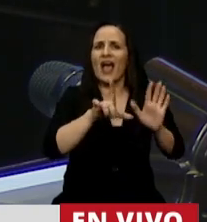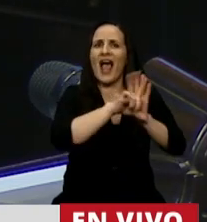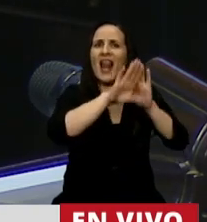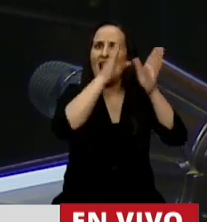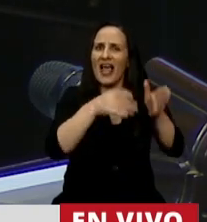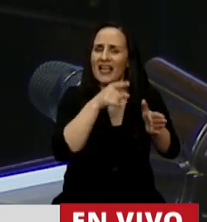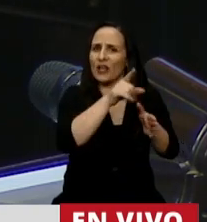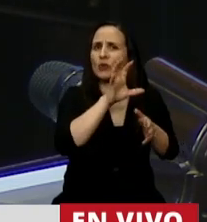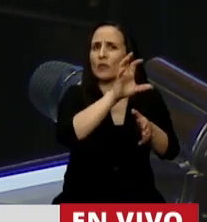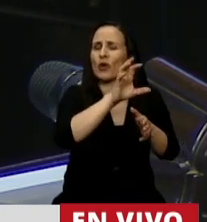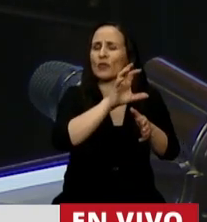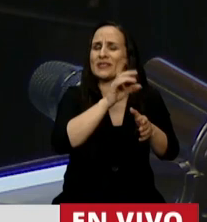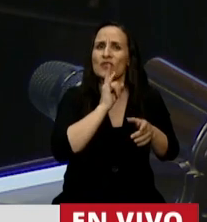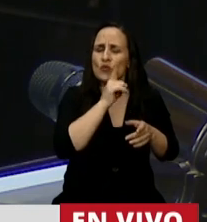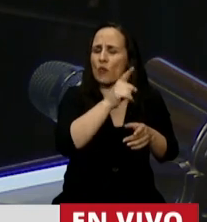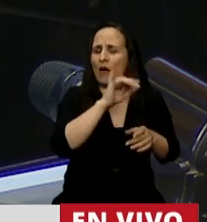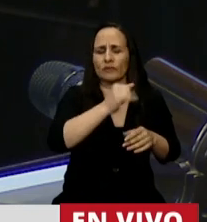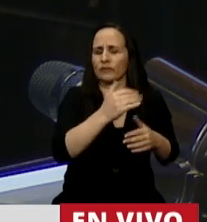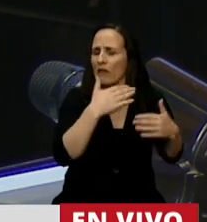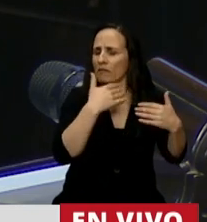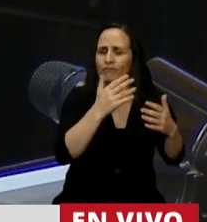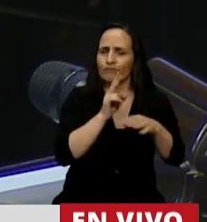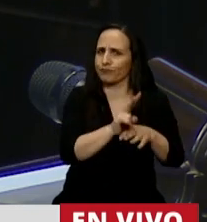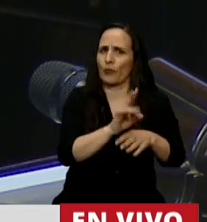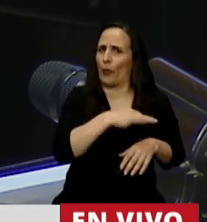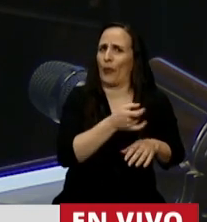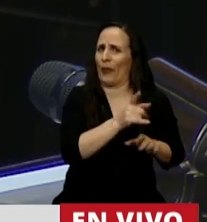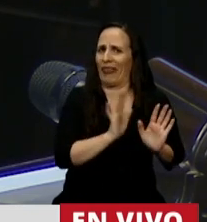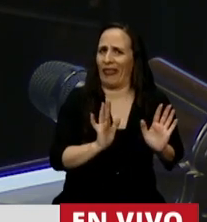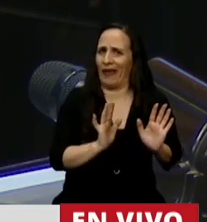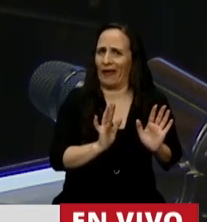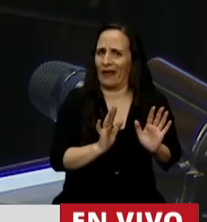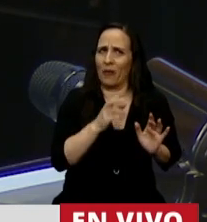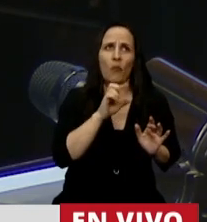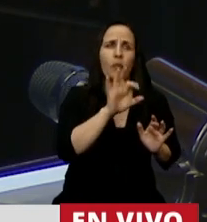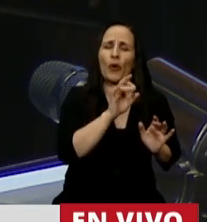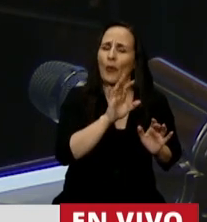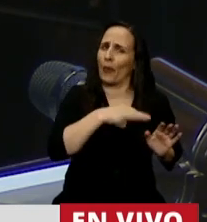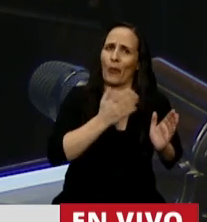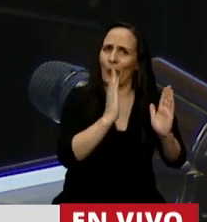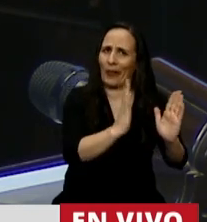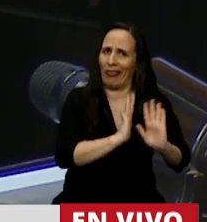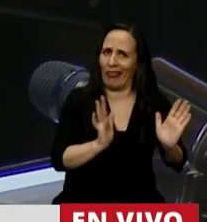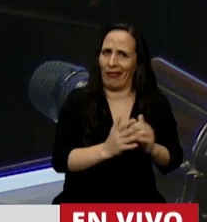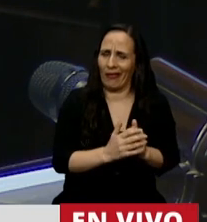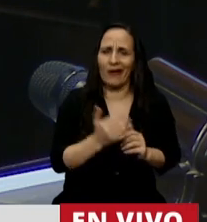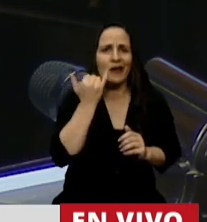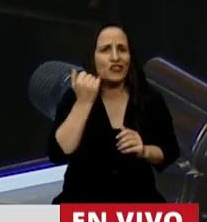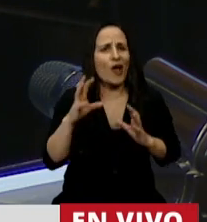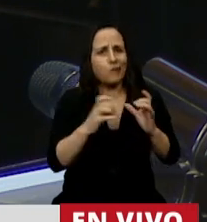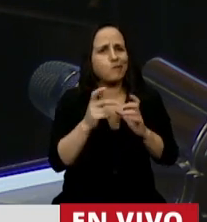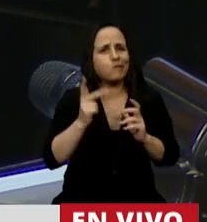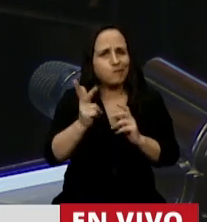de la provincia de Tucumán y por el gobierno de la provincia. Realmente, ya se lo dijo en esta